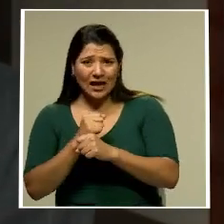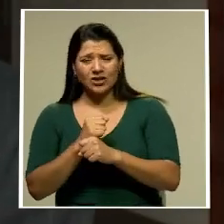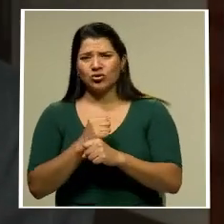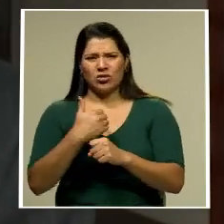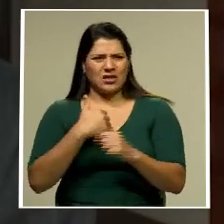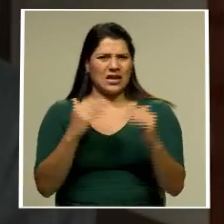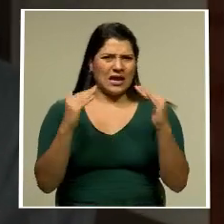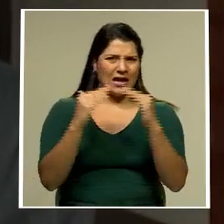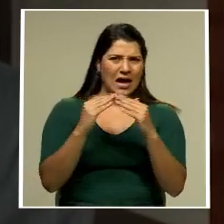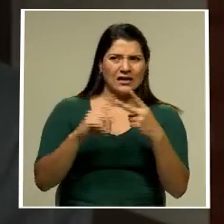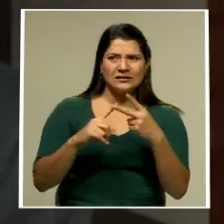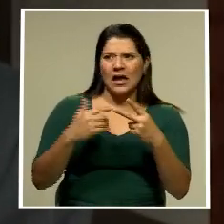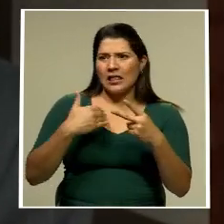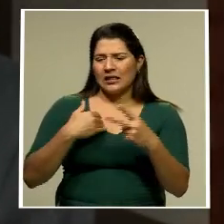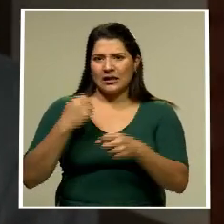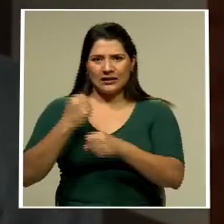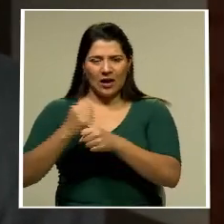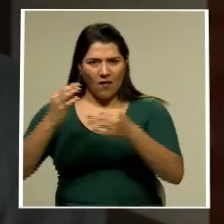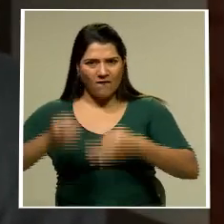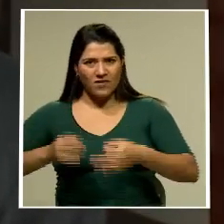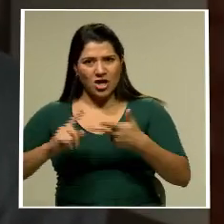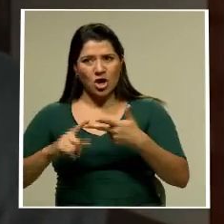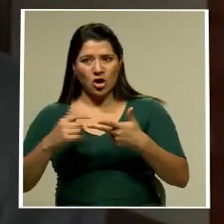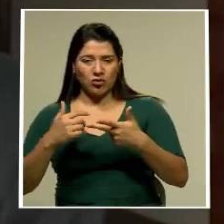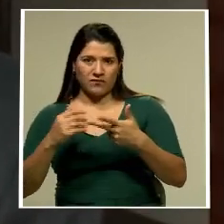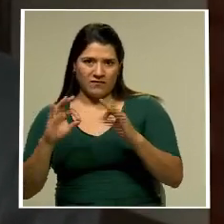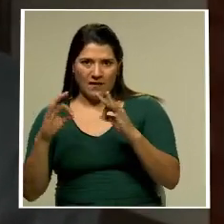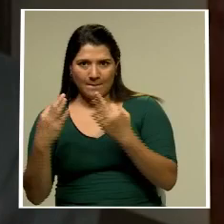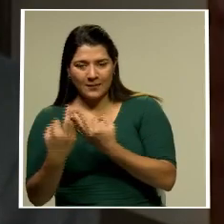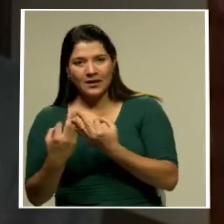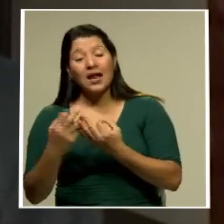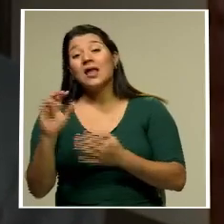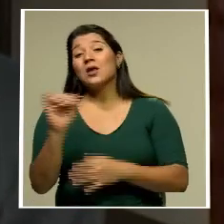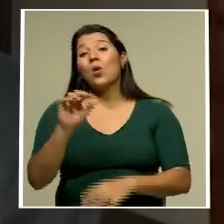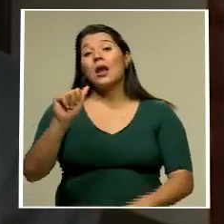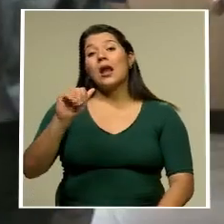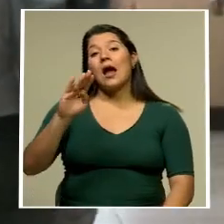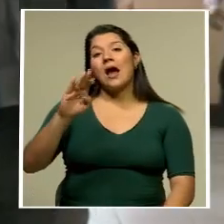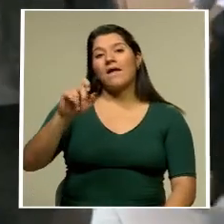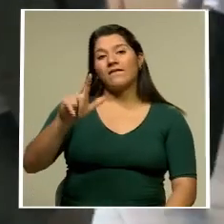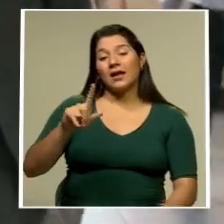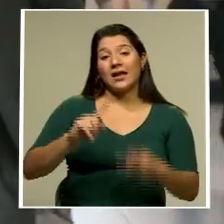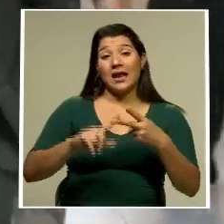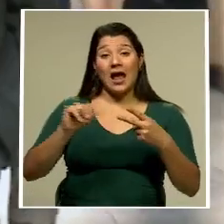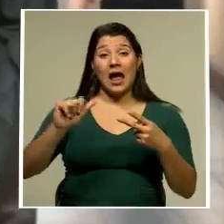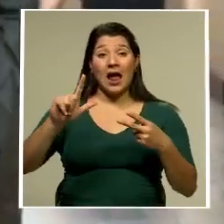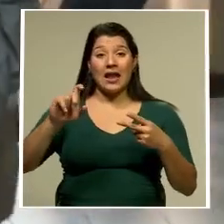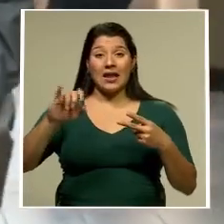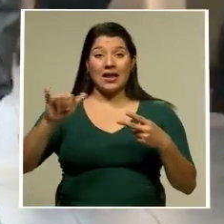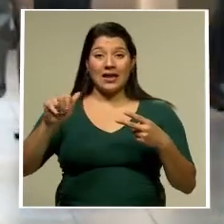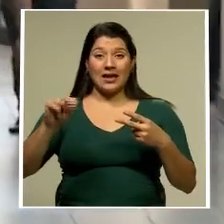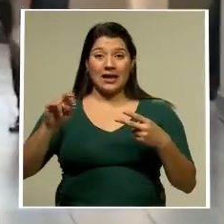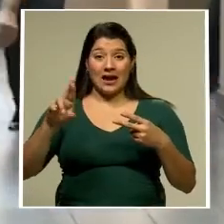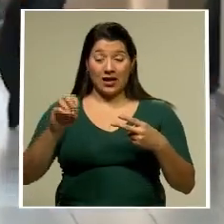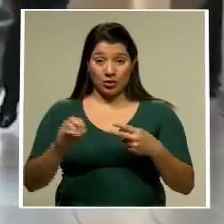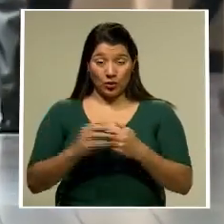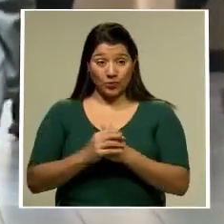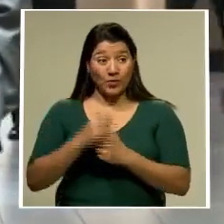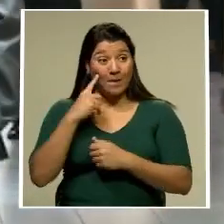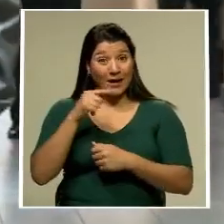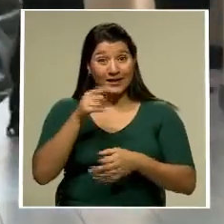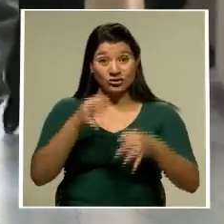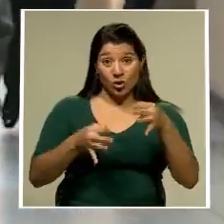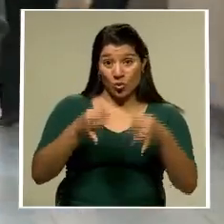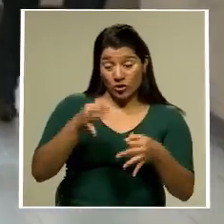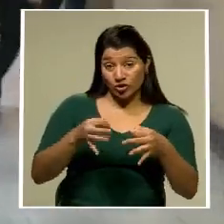laboral y arraigo familiar, lo mismo que don Abel y don Alejandro. Para esta audiencia, el Tribunal de Apelación de Hacienda